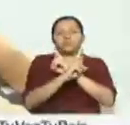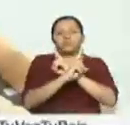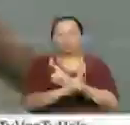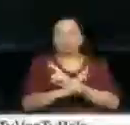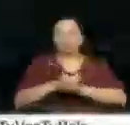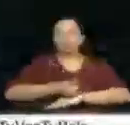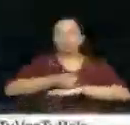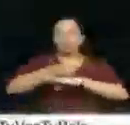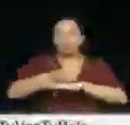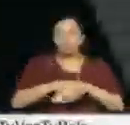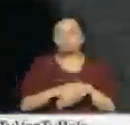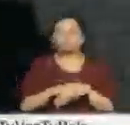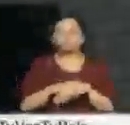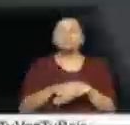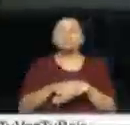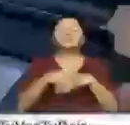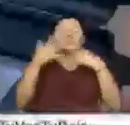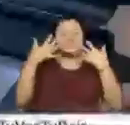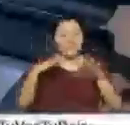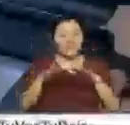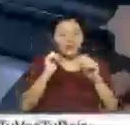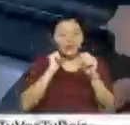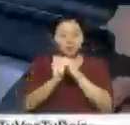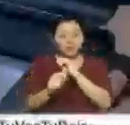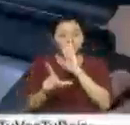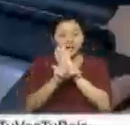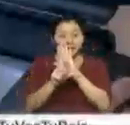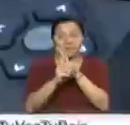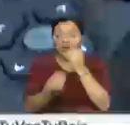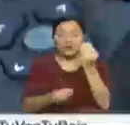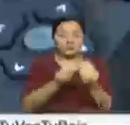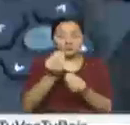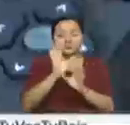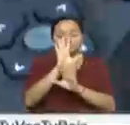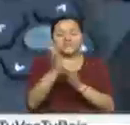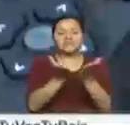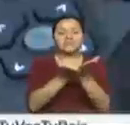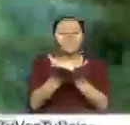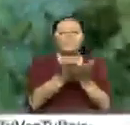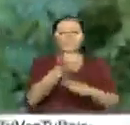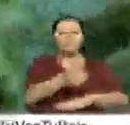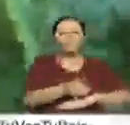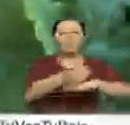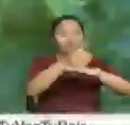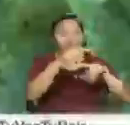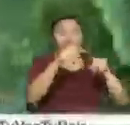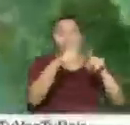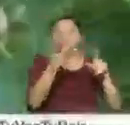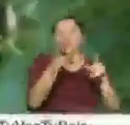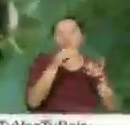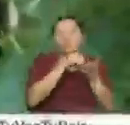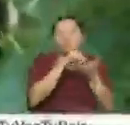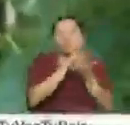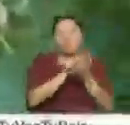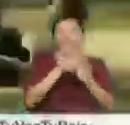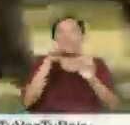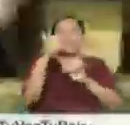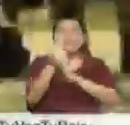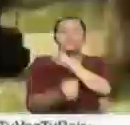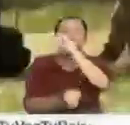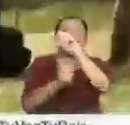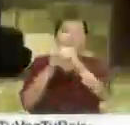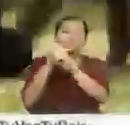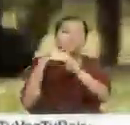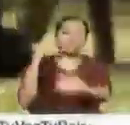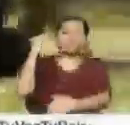altas autoridades. En caso de ser aprobado el código, este servicio para las autoridades se implementará en aproximadamente 10 años,